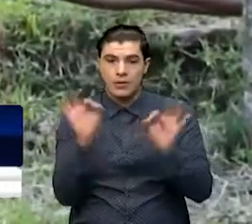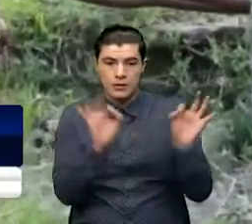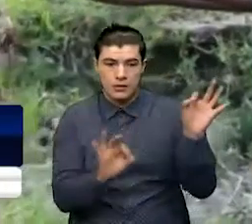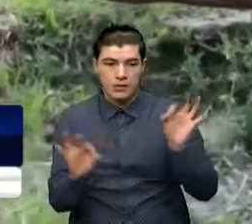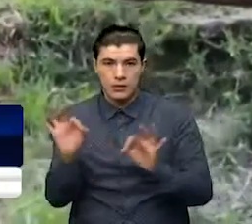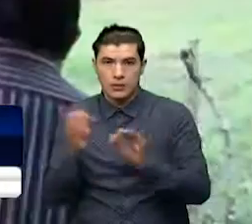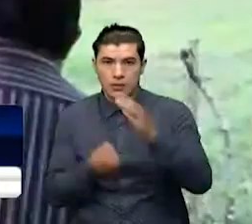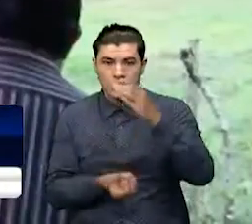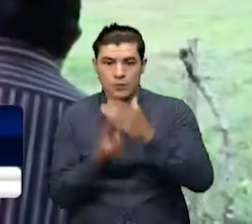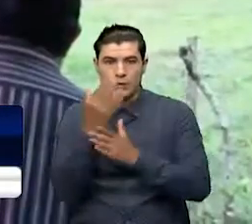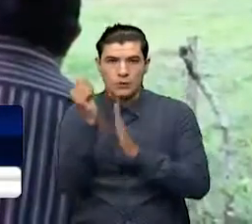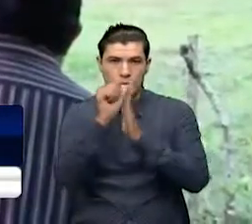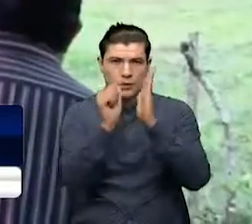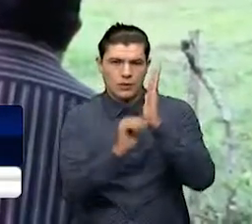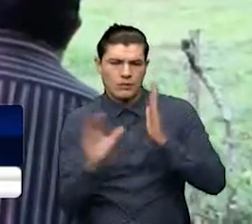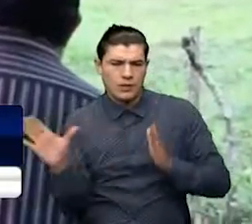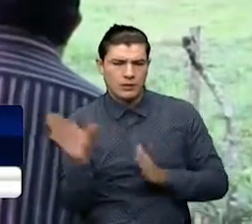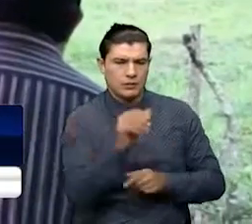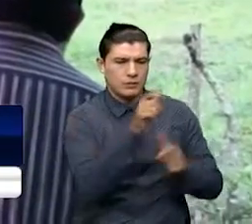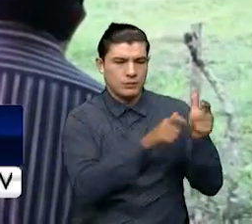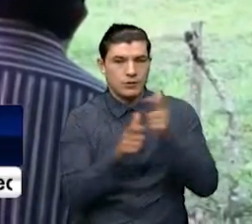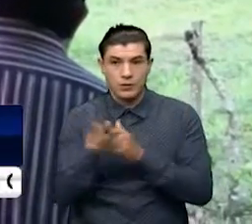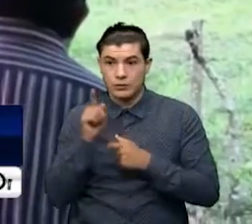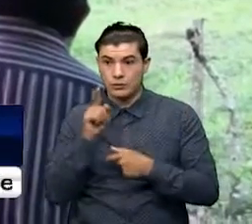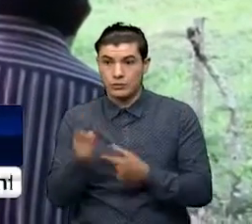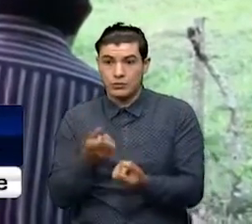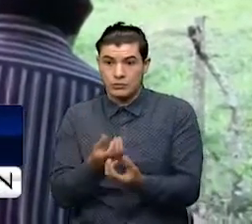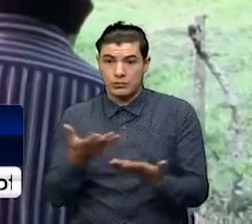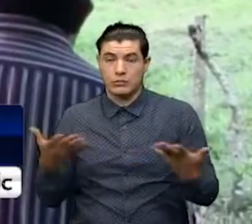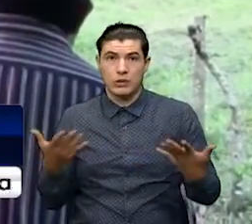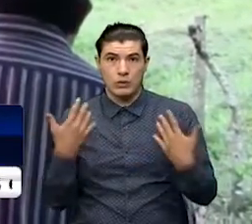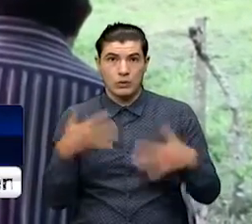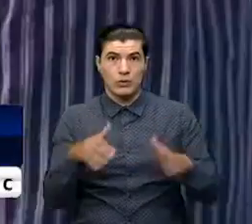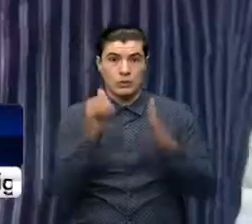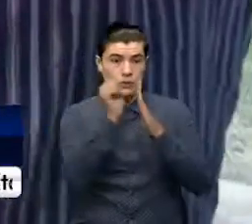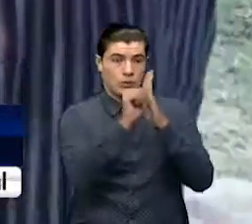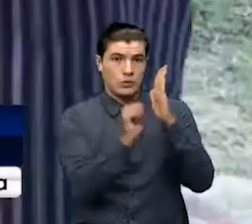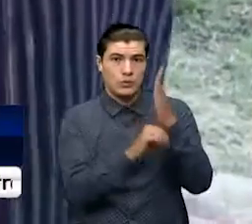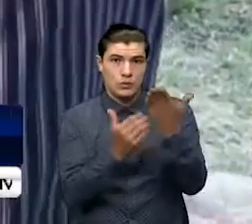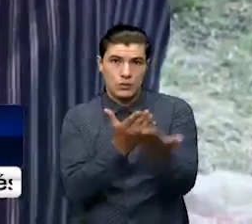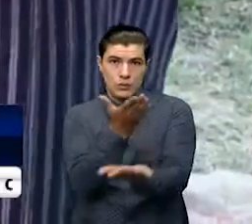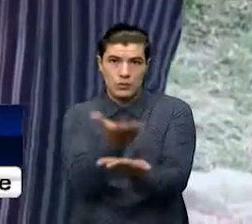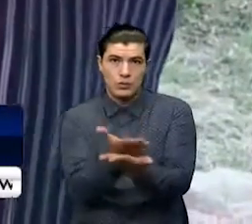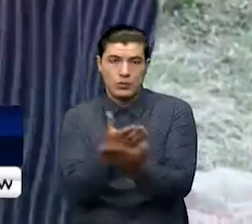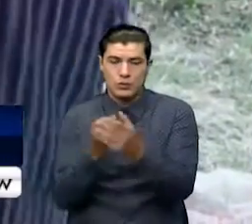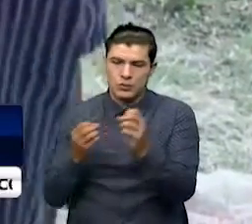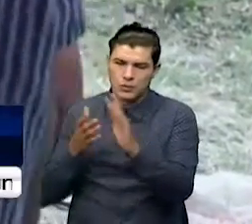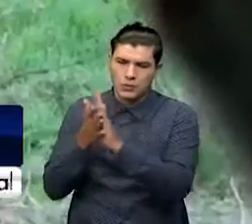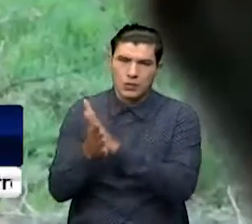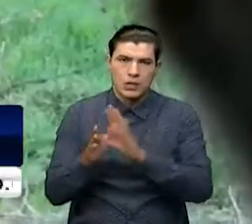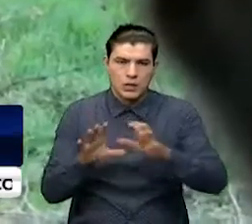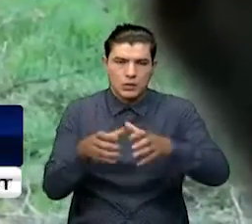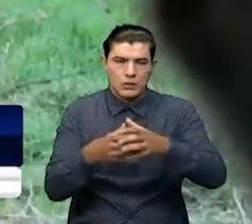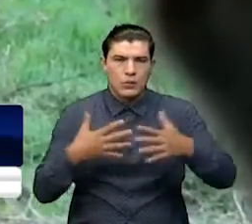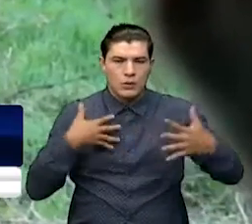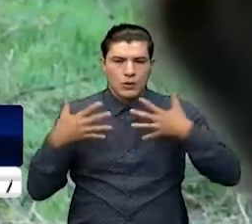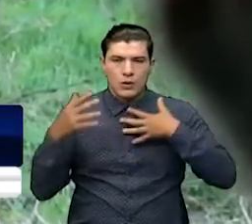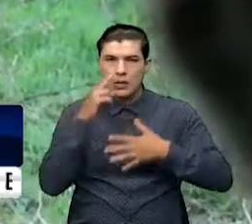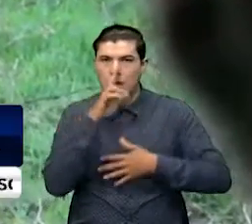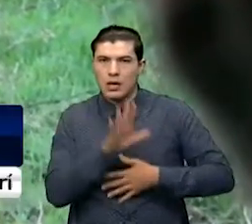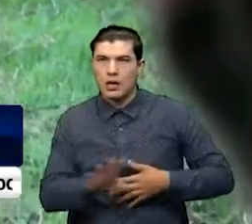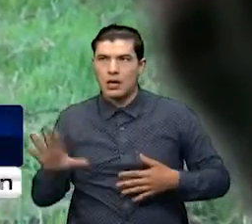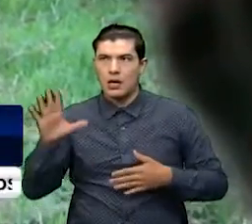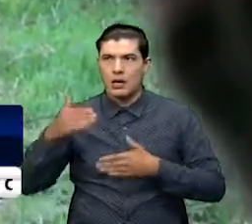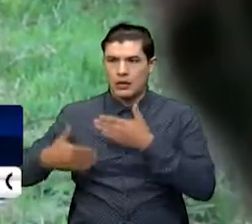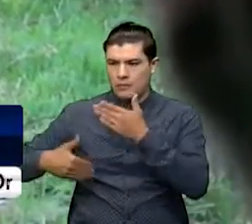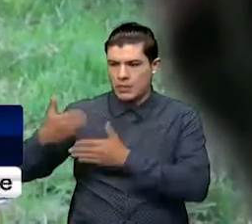programas para todo tipo de audiencia estos productos son series argumentales que contará con un grupo de actores nacionales que han venido